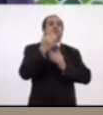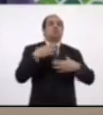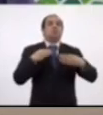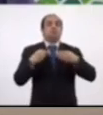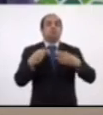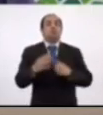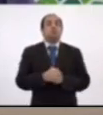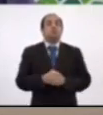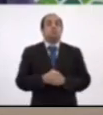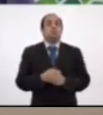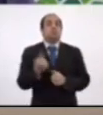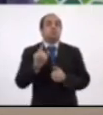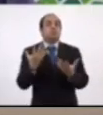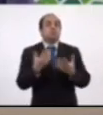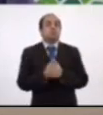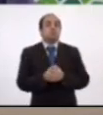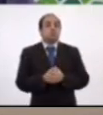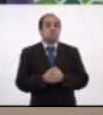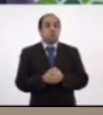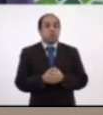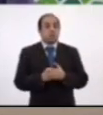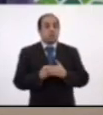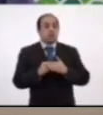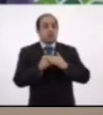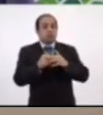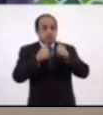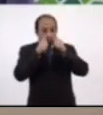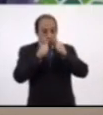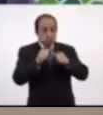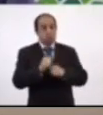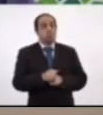haciendo como para focalizar ahí la atención y evitarlo.